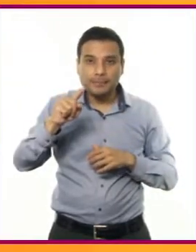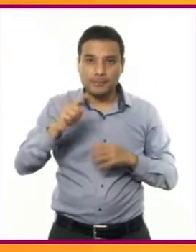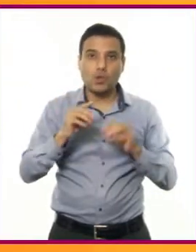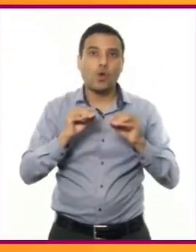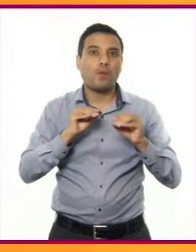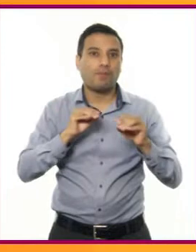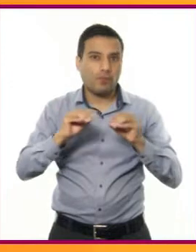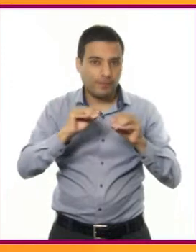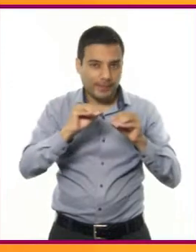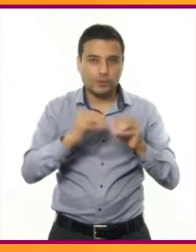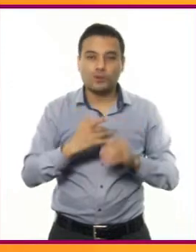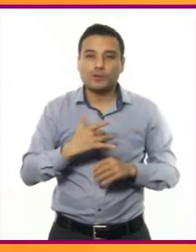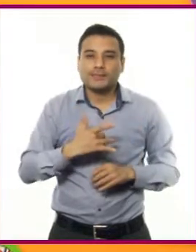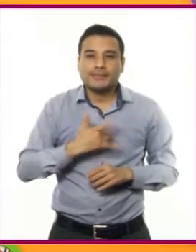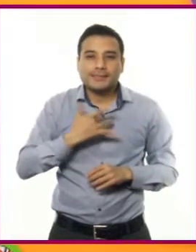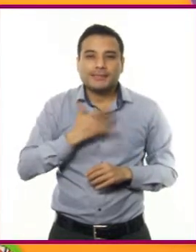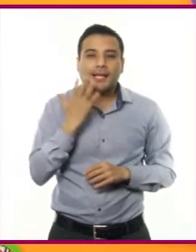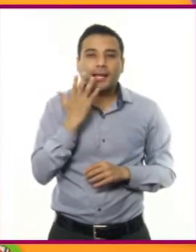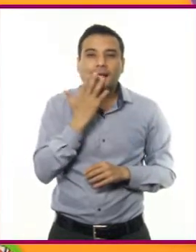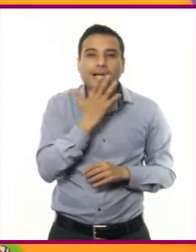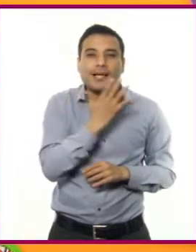y la recompensa.